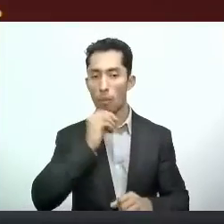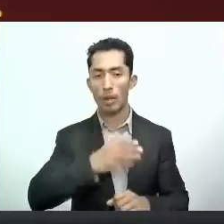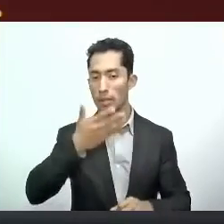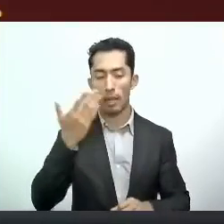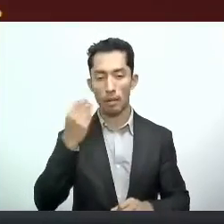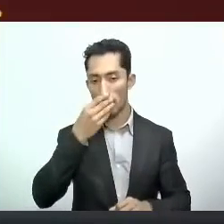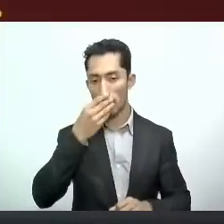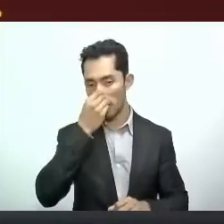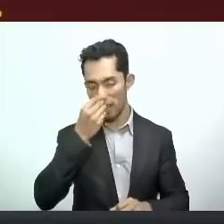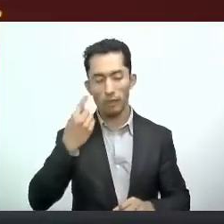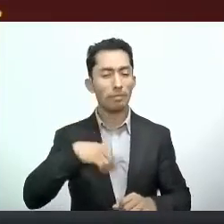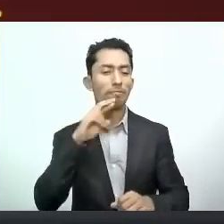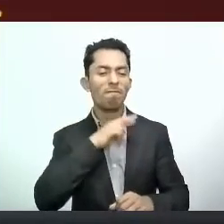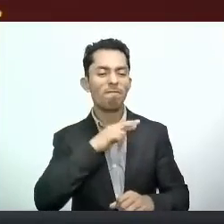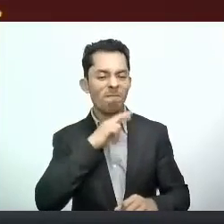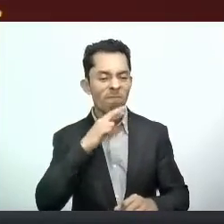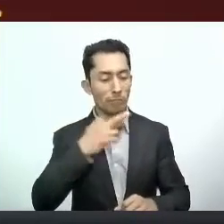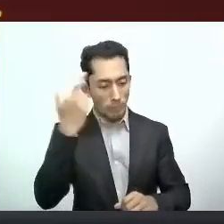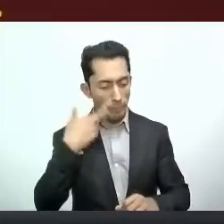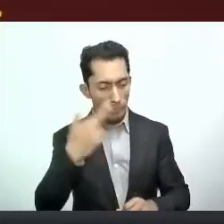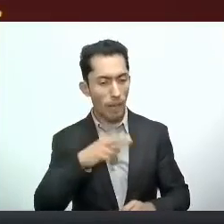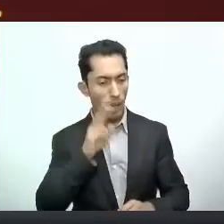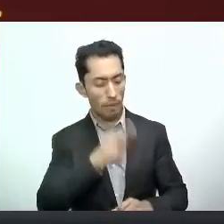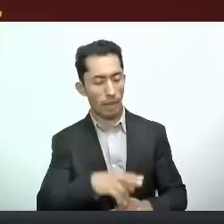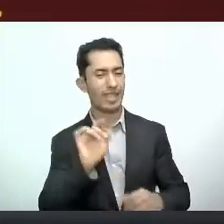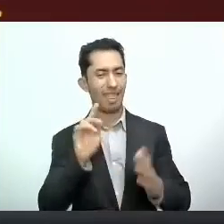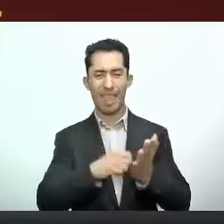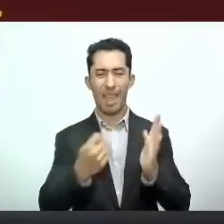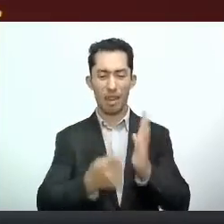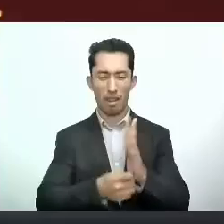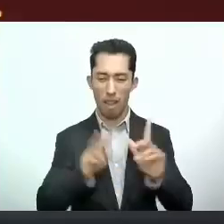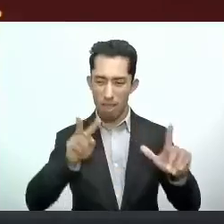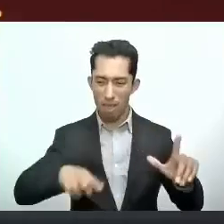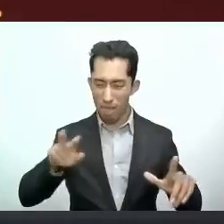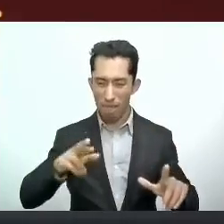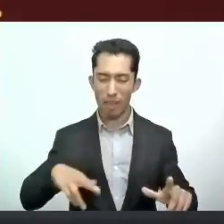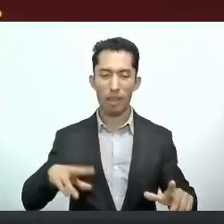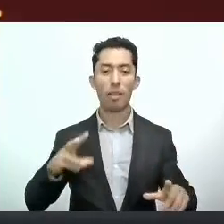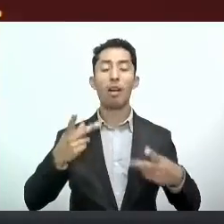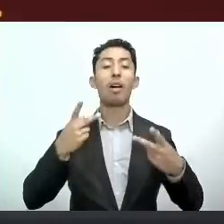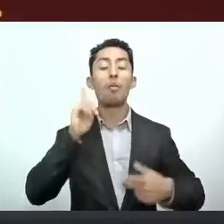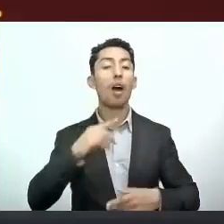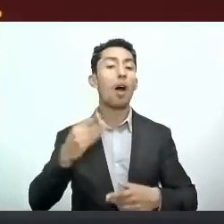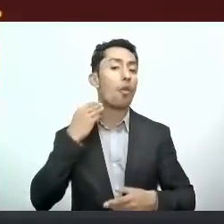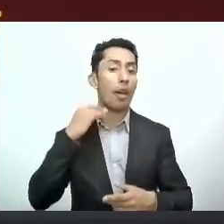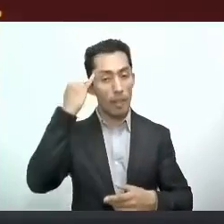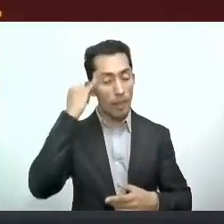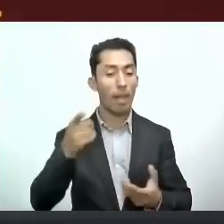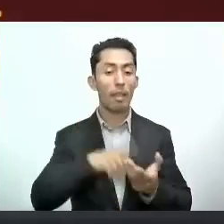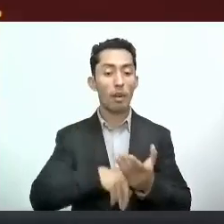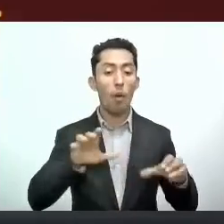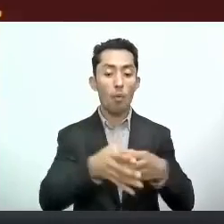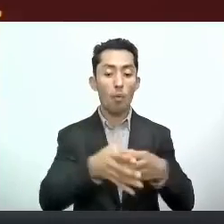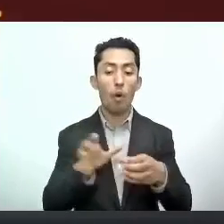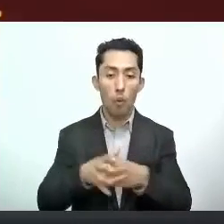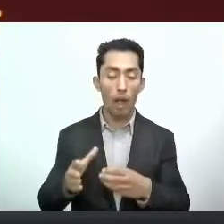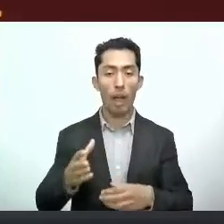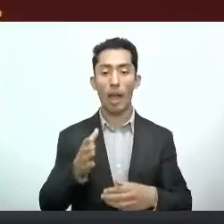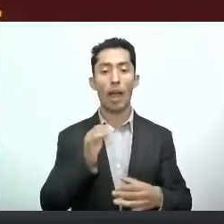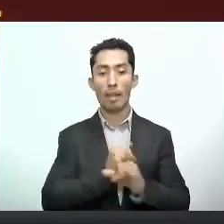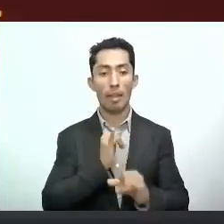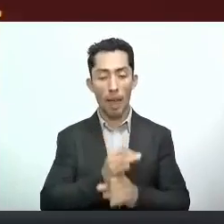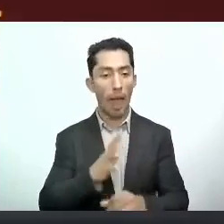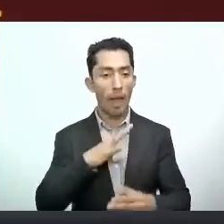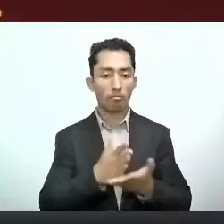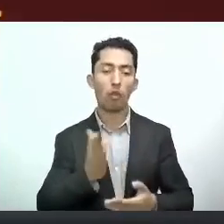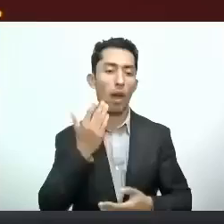rápida y la verdad es que sí estaba muy técnico, y además justo defensoras indígenas en comunidad no siempre tienen acceso a internet y tal. Con